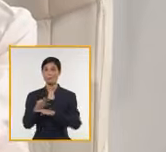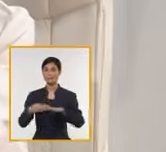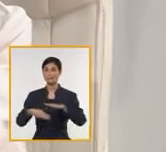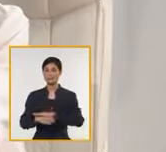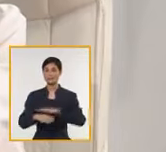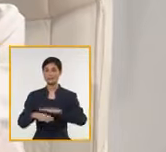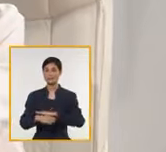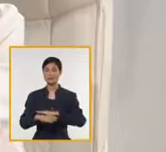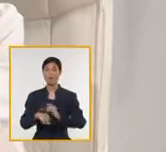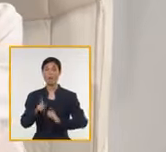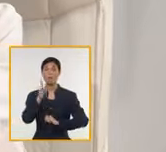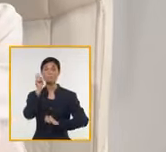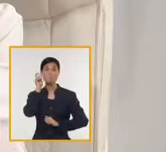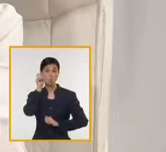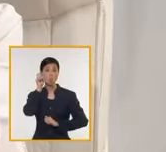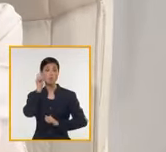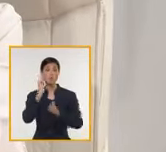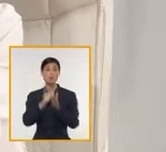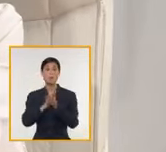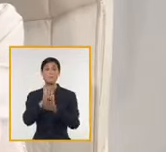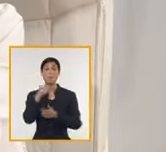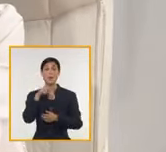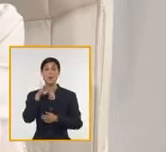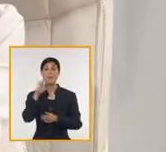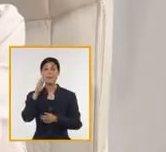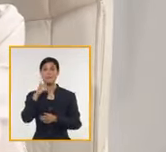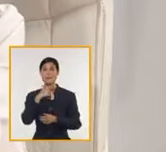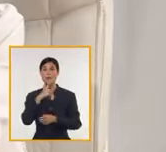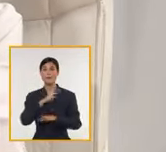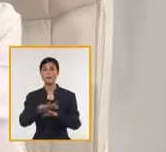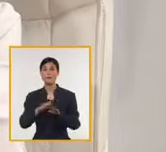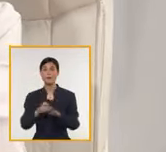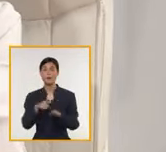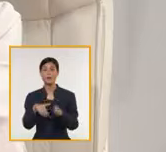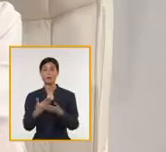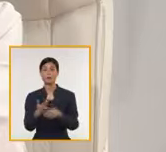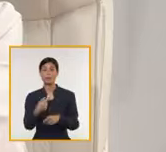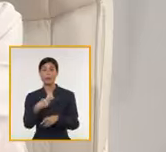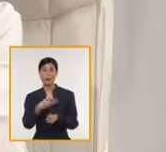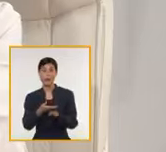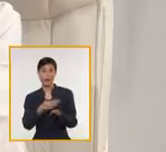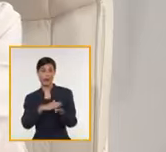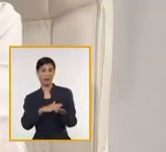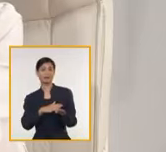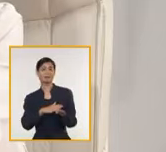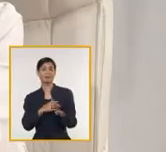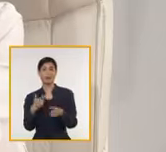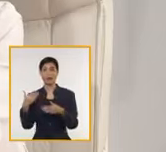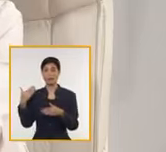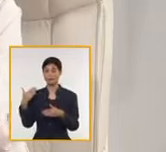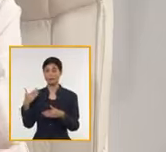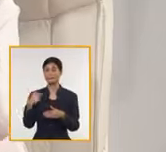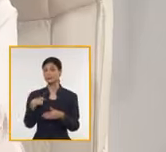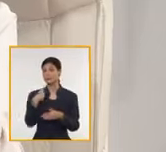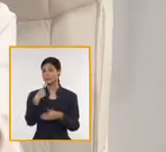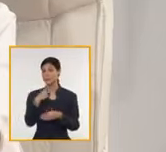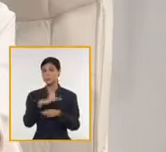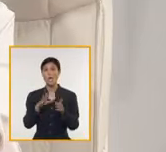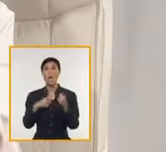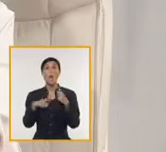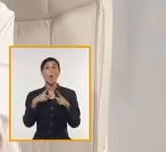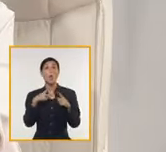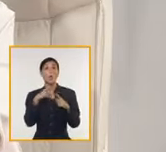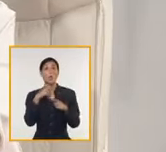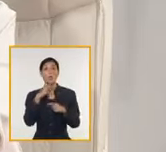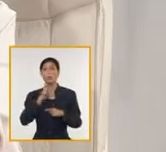una entrevista durante las últimas horas a el diario chileno La Tercera que hay factores muy decisivos en el país, y hace un llamado a